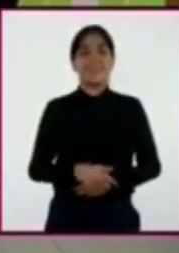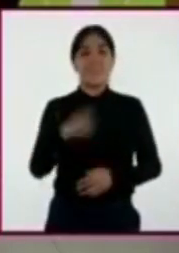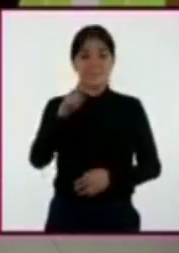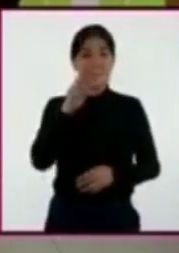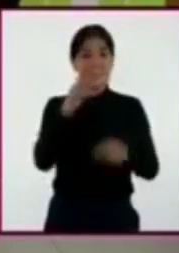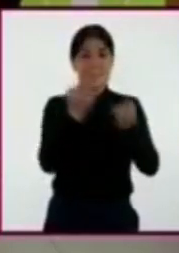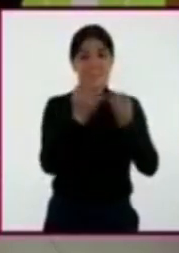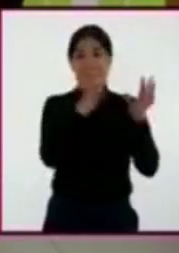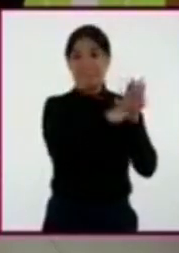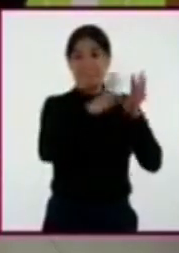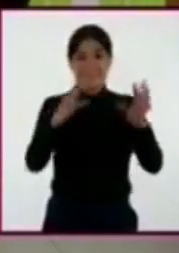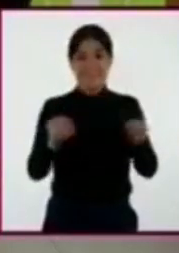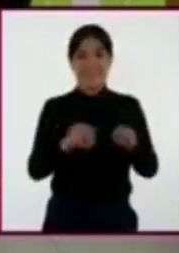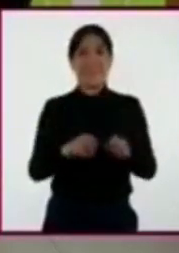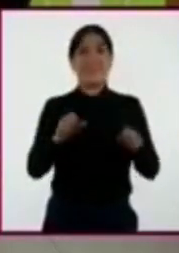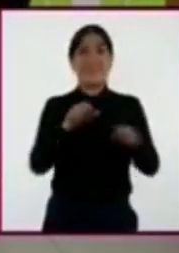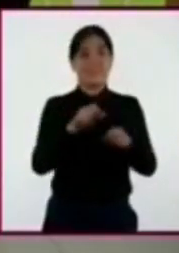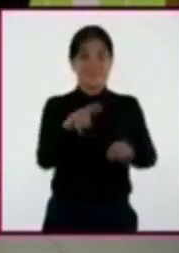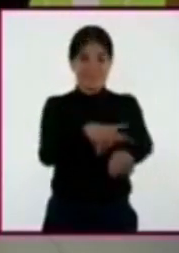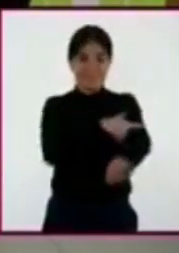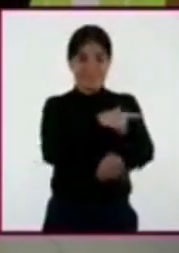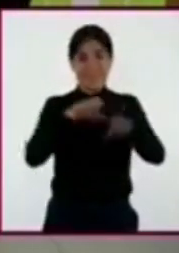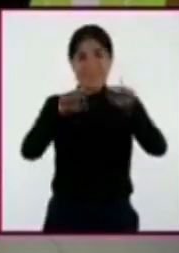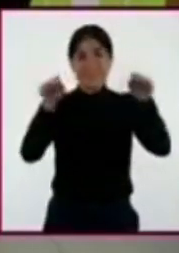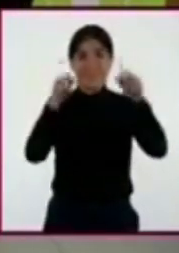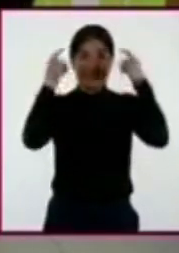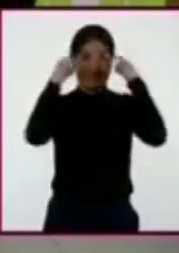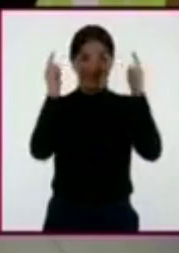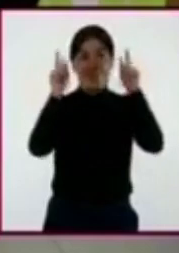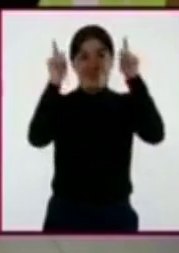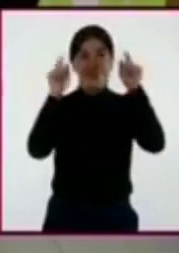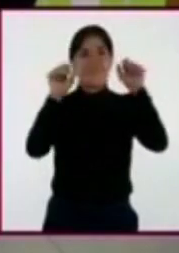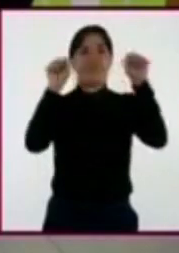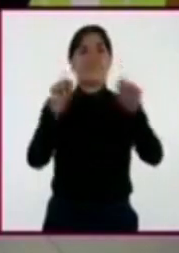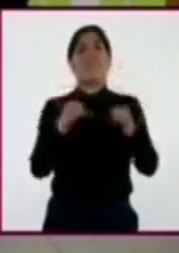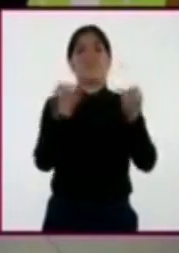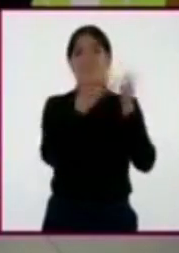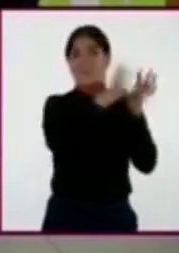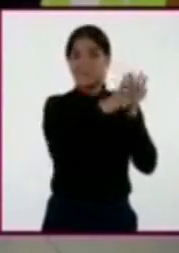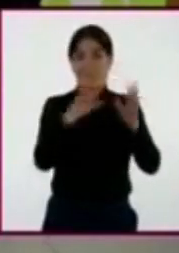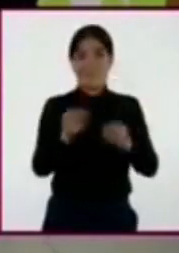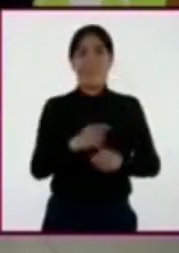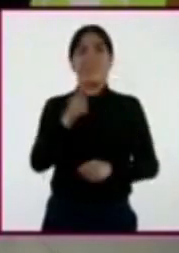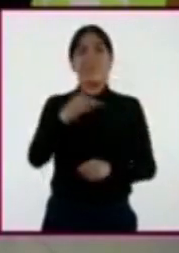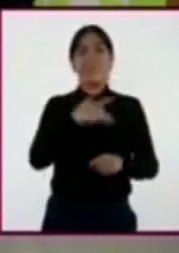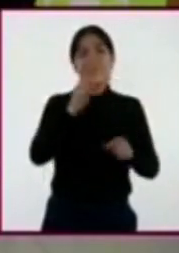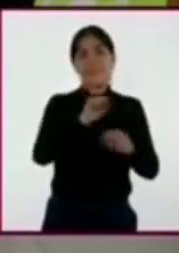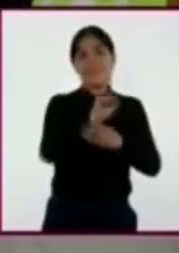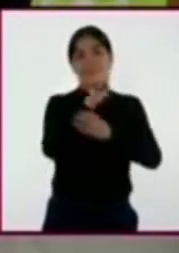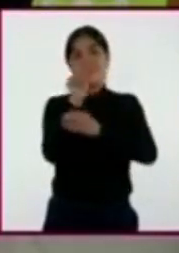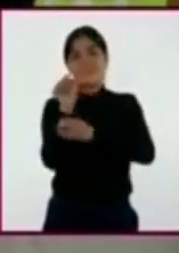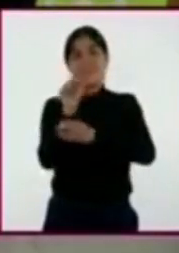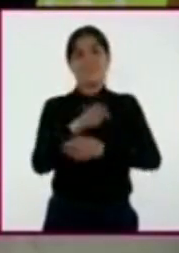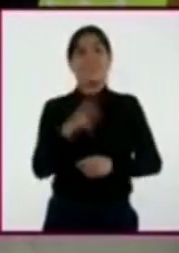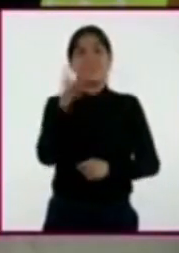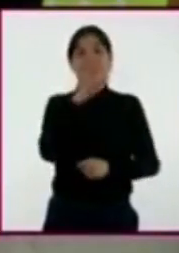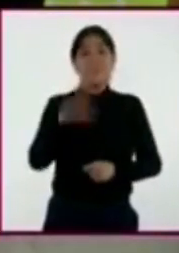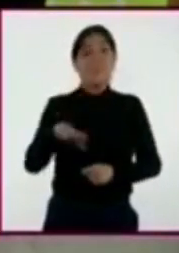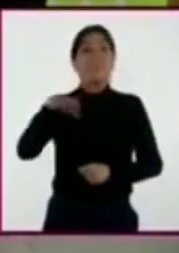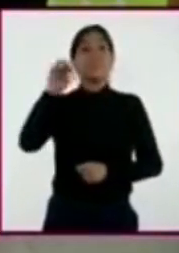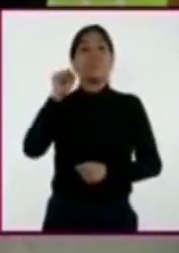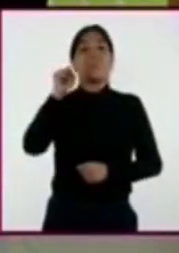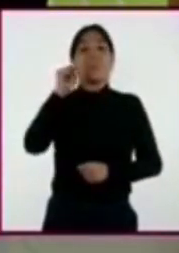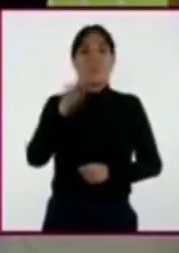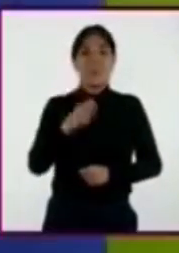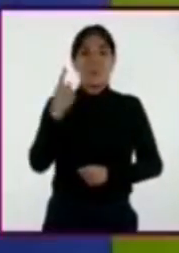el calcetín, lo extendemos por arriba de la cabeza y vamos a flexionar hacia un lado. Inhalamos, exhalamos.